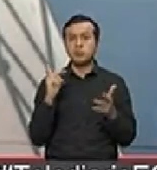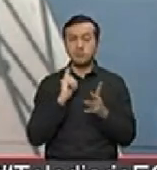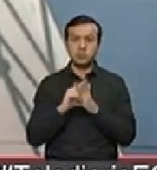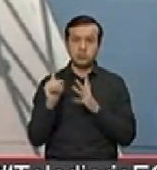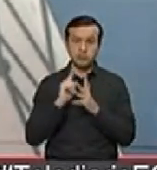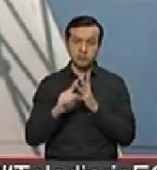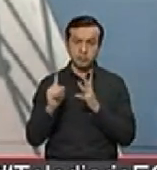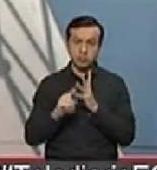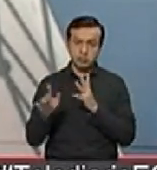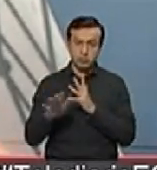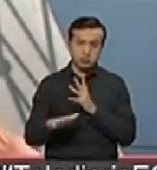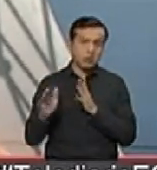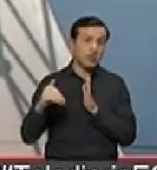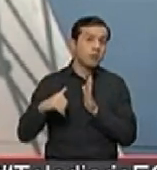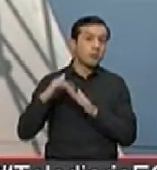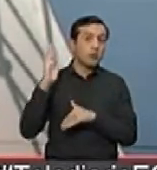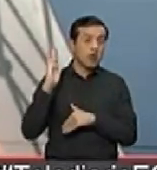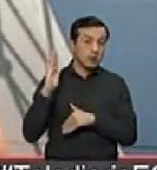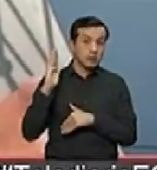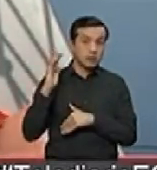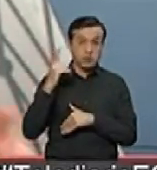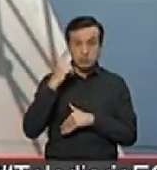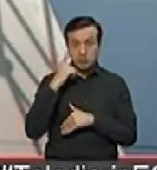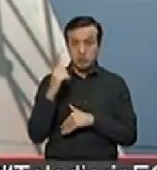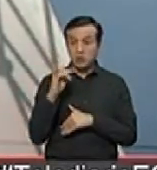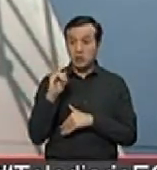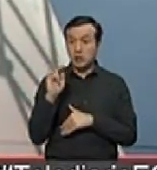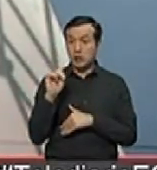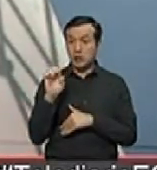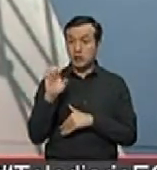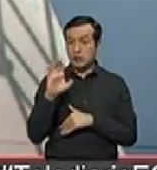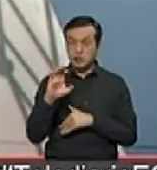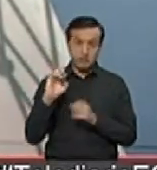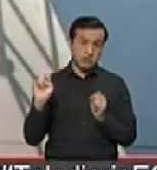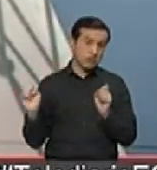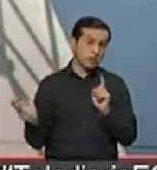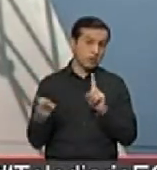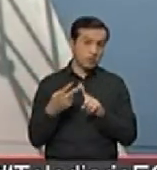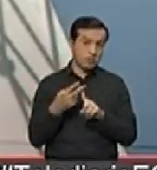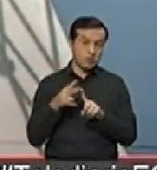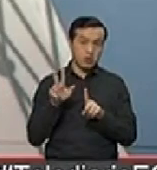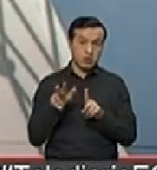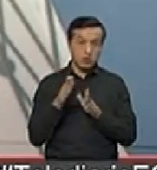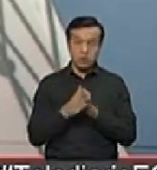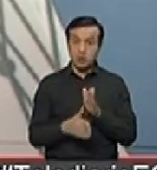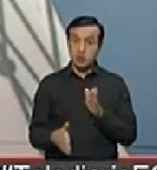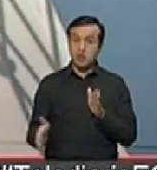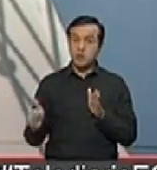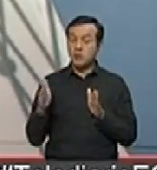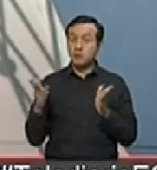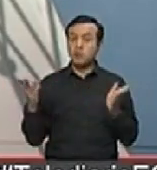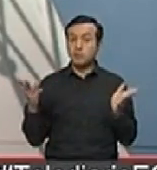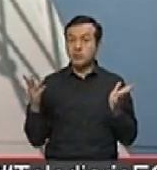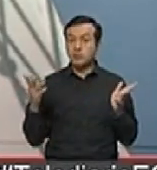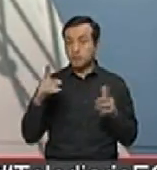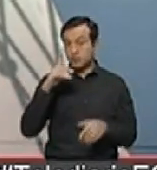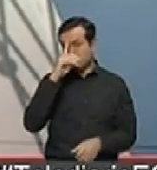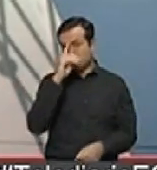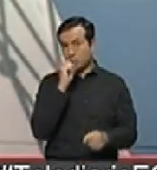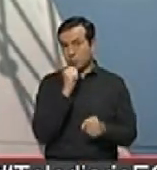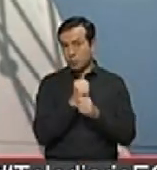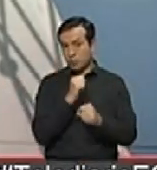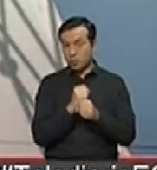diferentes sectores, sobre todo cuando el INEC da a conocer, pues cerrando el segundo trimestre del año, que el desempleo se ubica